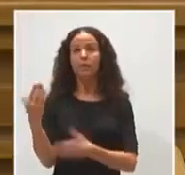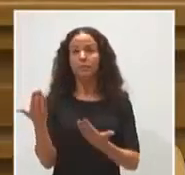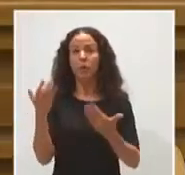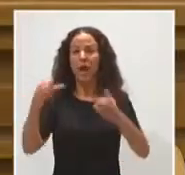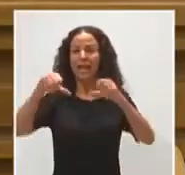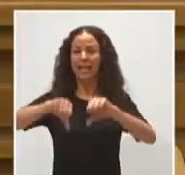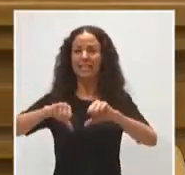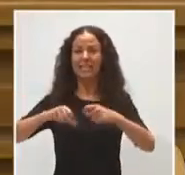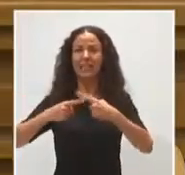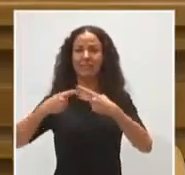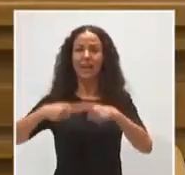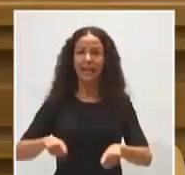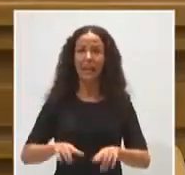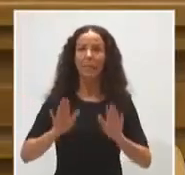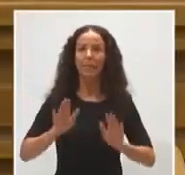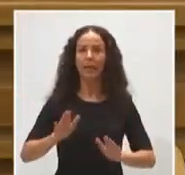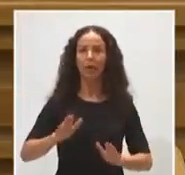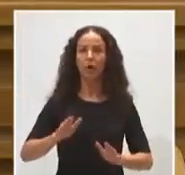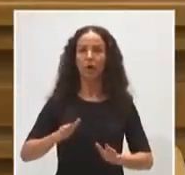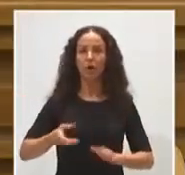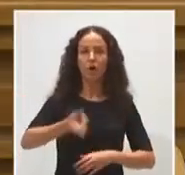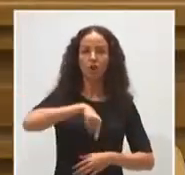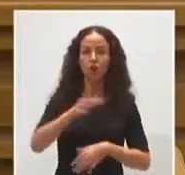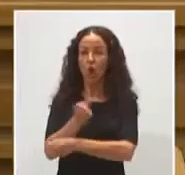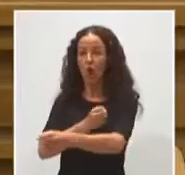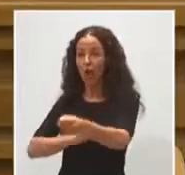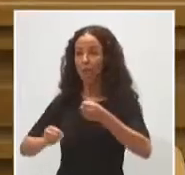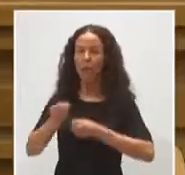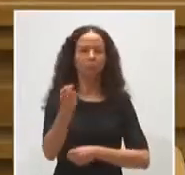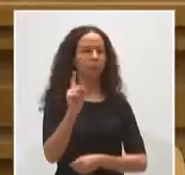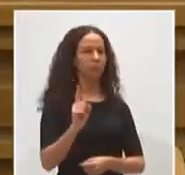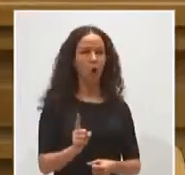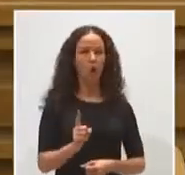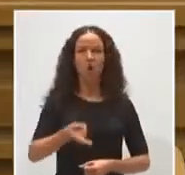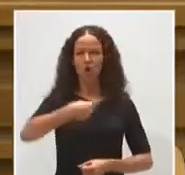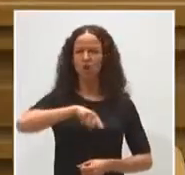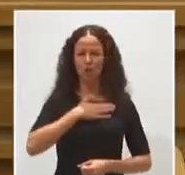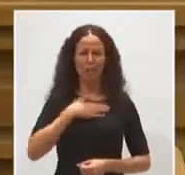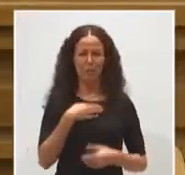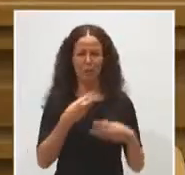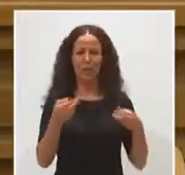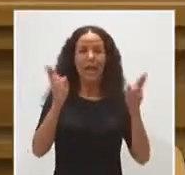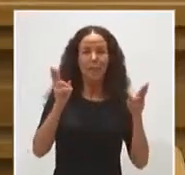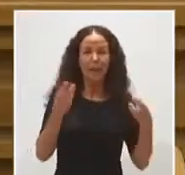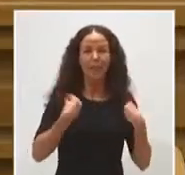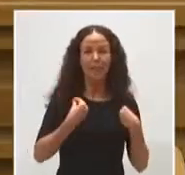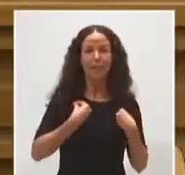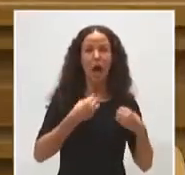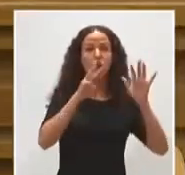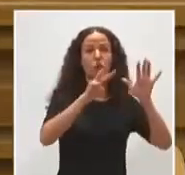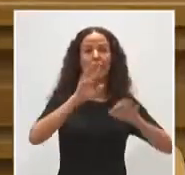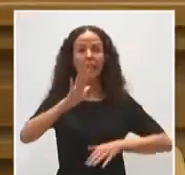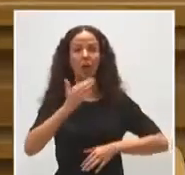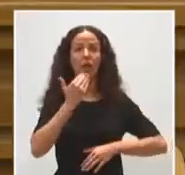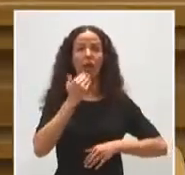no nos cambiaríamos nosotros queremos seguir teniendo la esperanza de vida en 85 86 o como es en nuestras